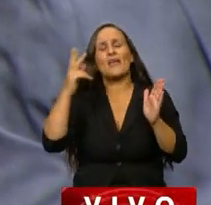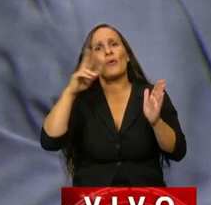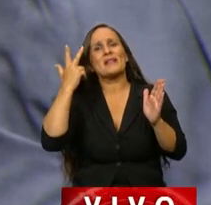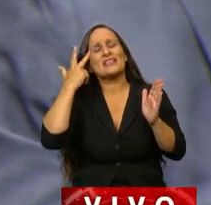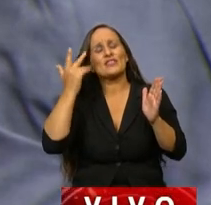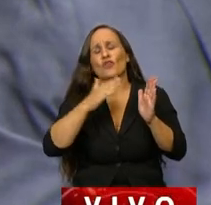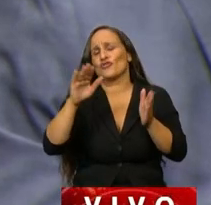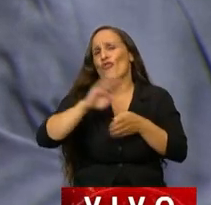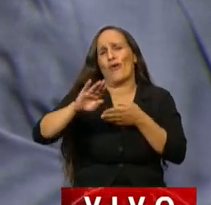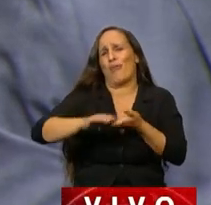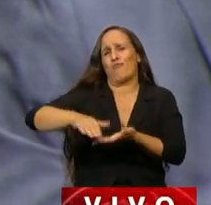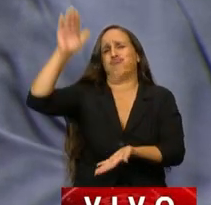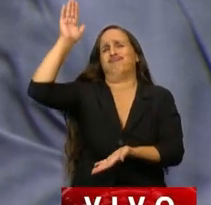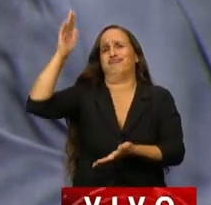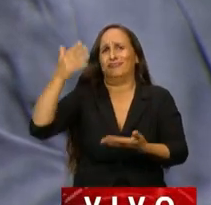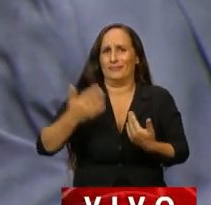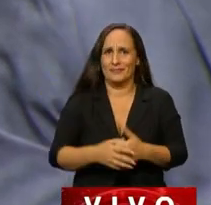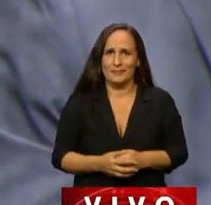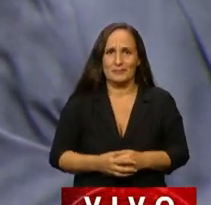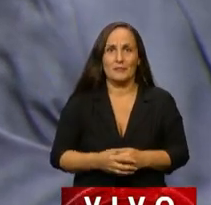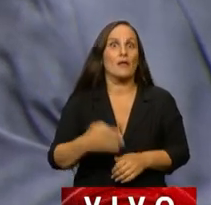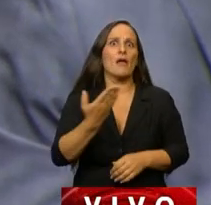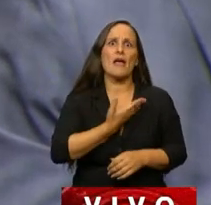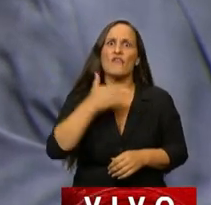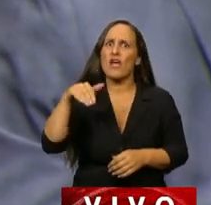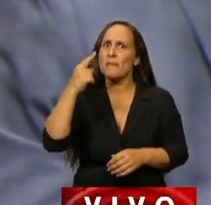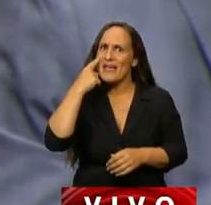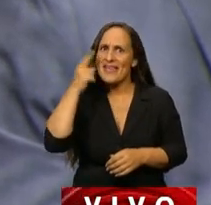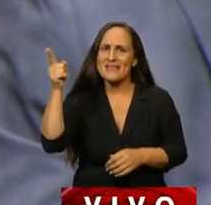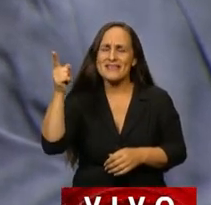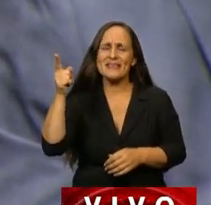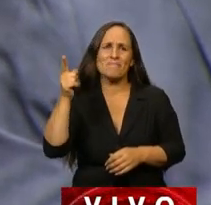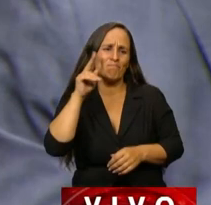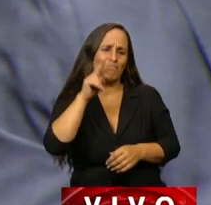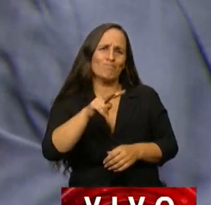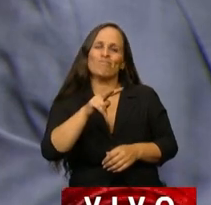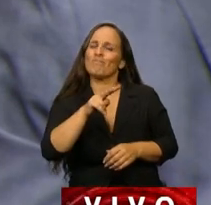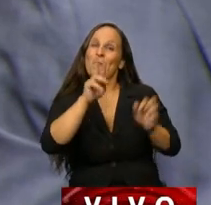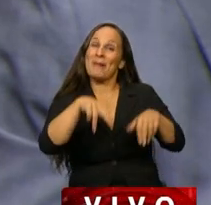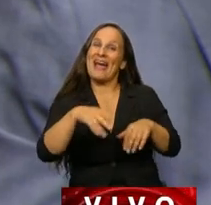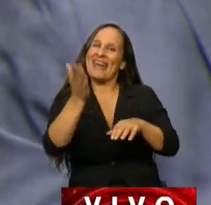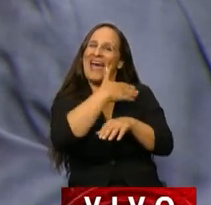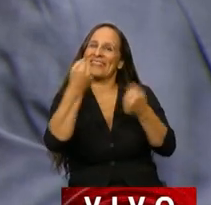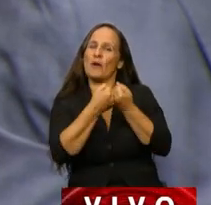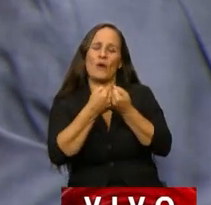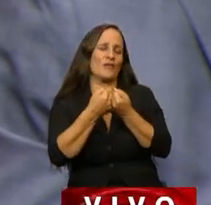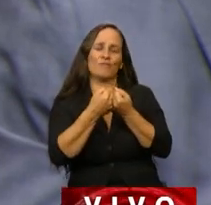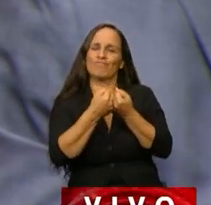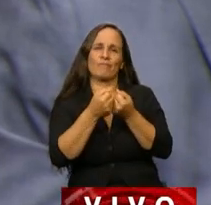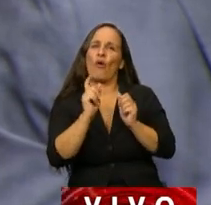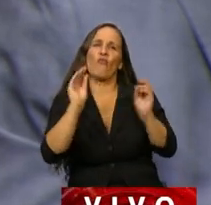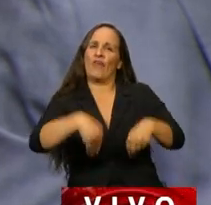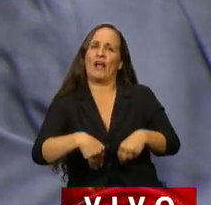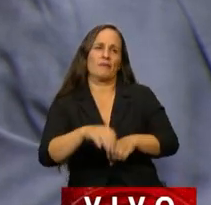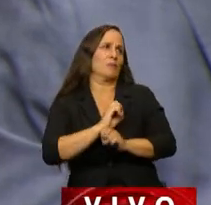2018. El propio Fondo Monetario reconoció el fracaso del plan acordado y en